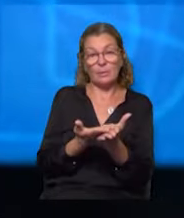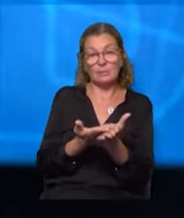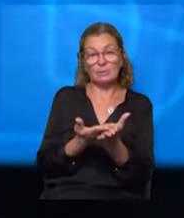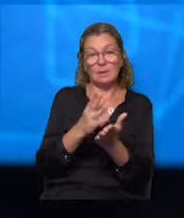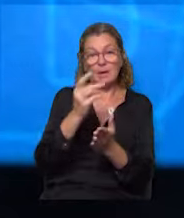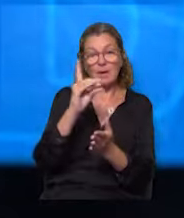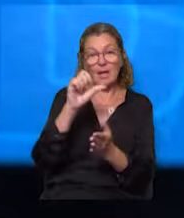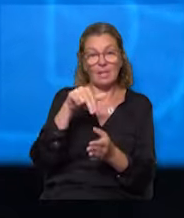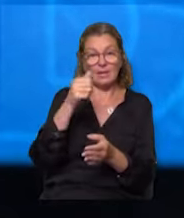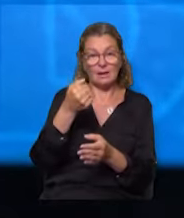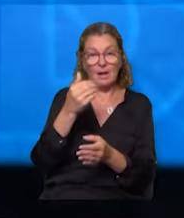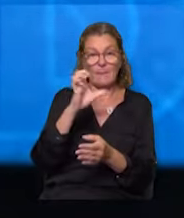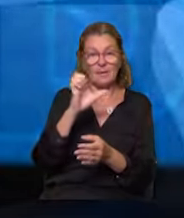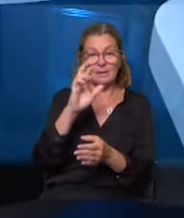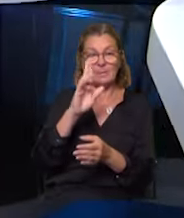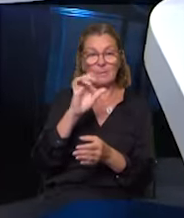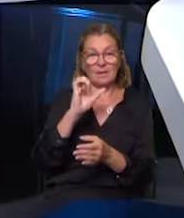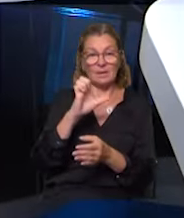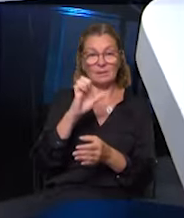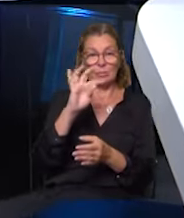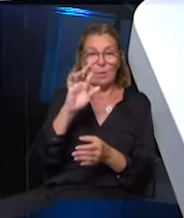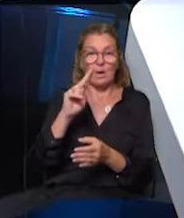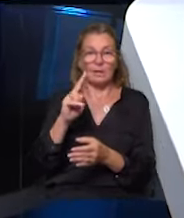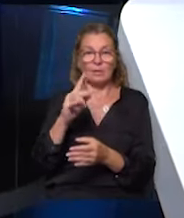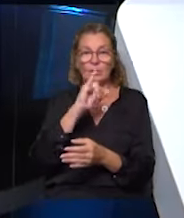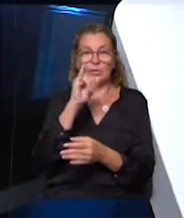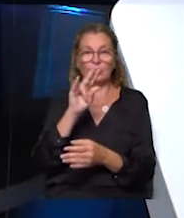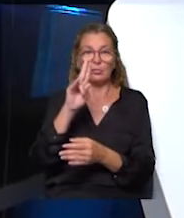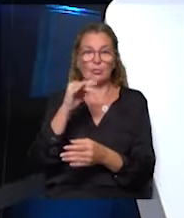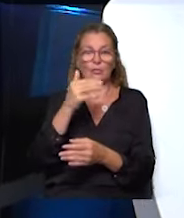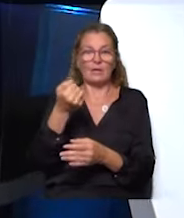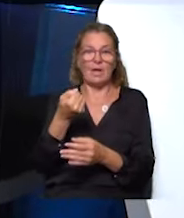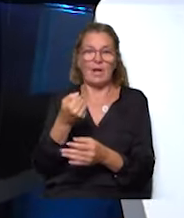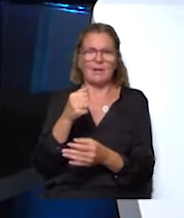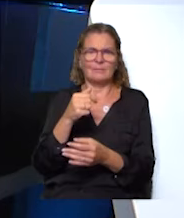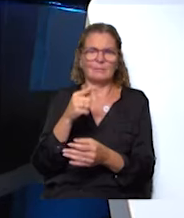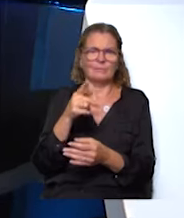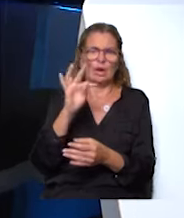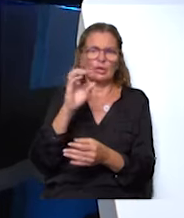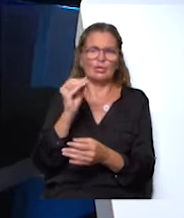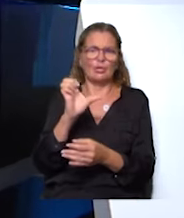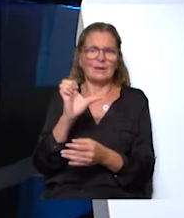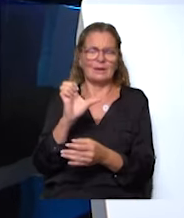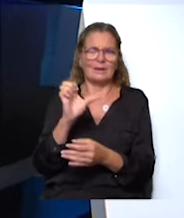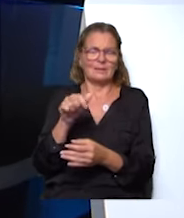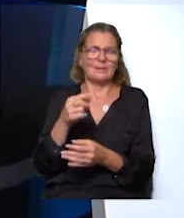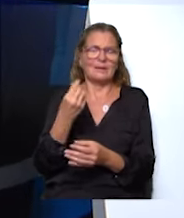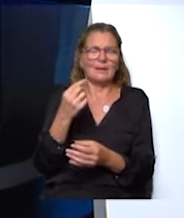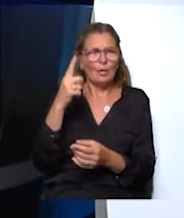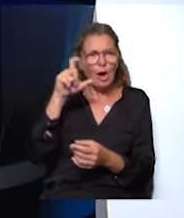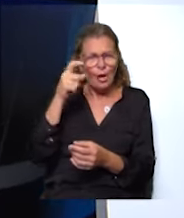perpetua de su vía es el toque de queda hacia Qué sociedad vamos con esa lógica nosotros en